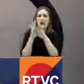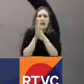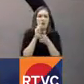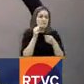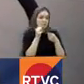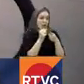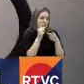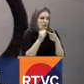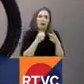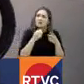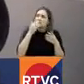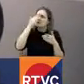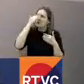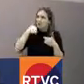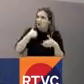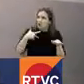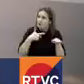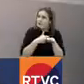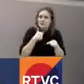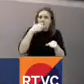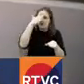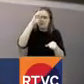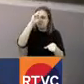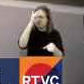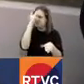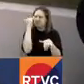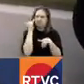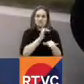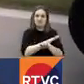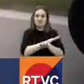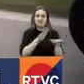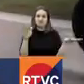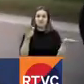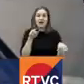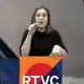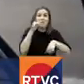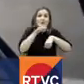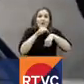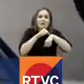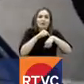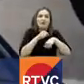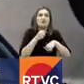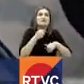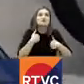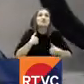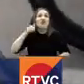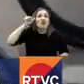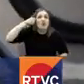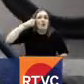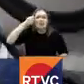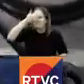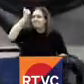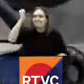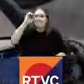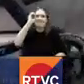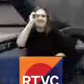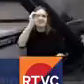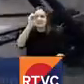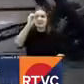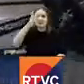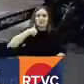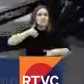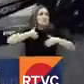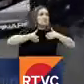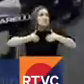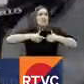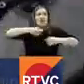que había pasado, pero pues digamos que en sí yo no tuve que vivir esa angustia de saber que tal vez iba a entrar